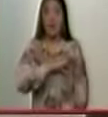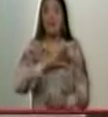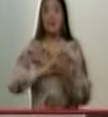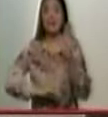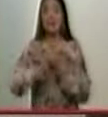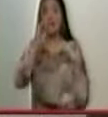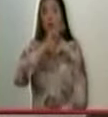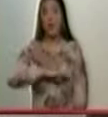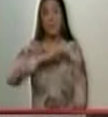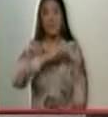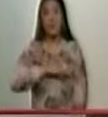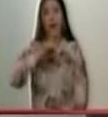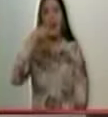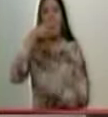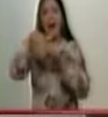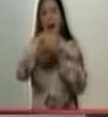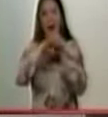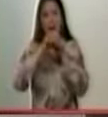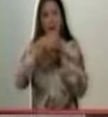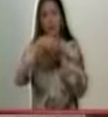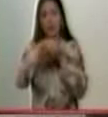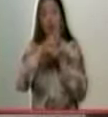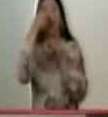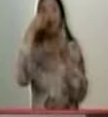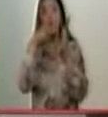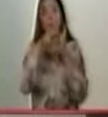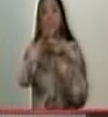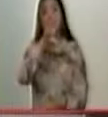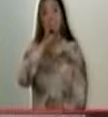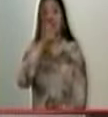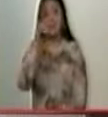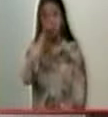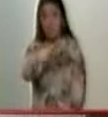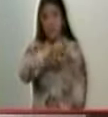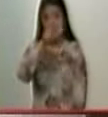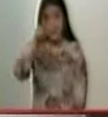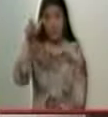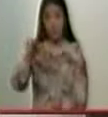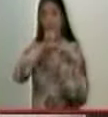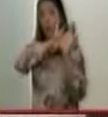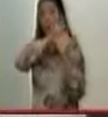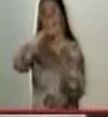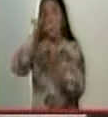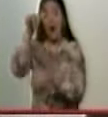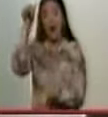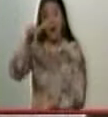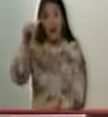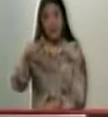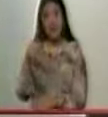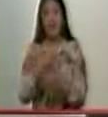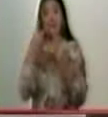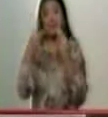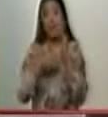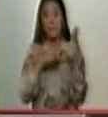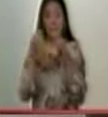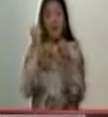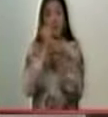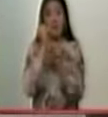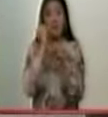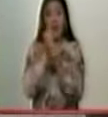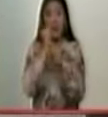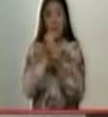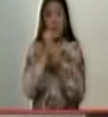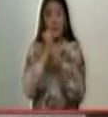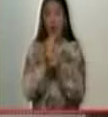Misiones, Héctor Rodríguez. Más de 2.500 personas están asistiendo en esta jornada de trabajo, donde